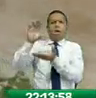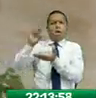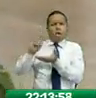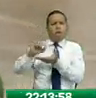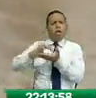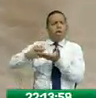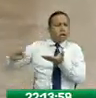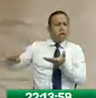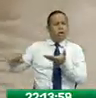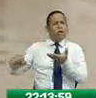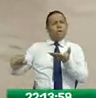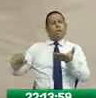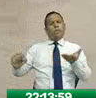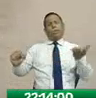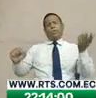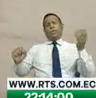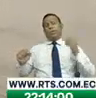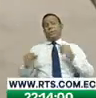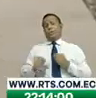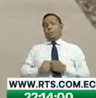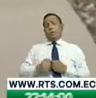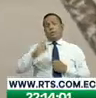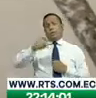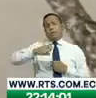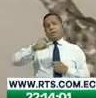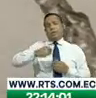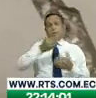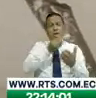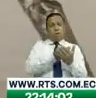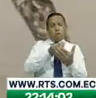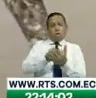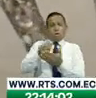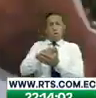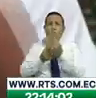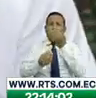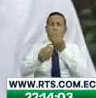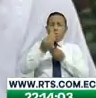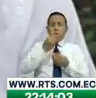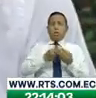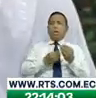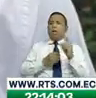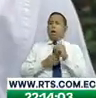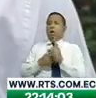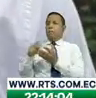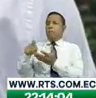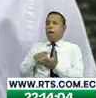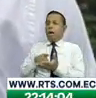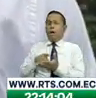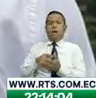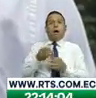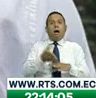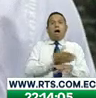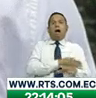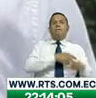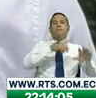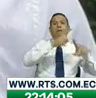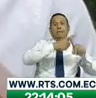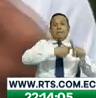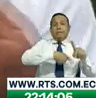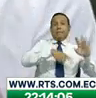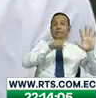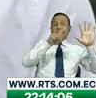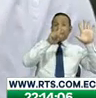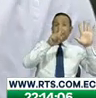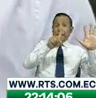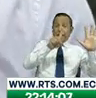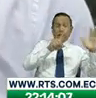que necesitan para llevar a sus hogares, pero se quedaron con las manos vacías. Han salido a los 6 meses a cobrar. Se acercan